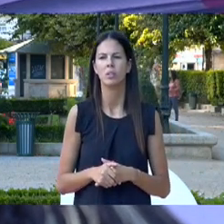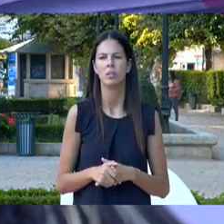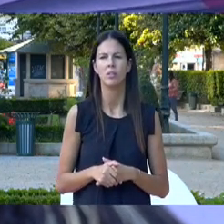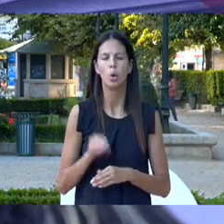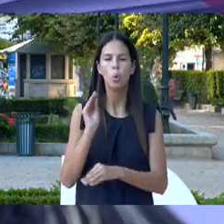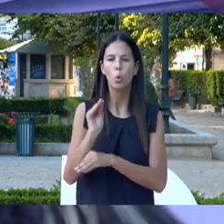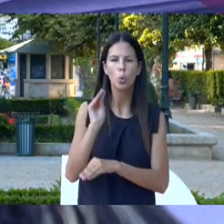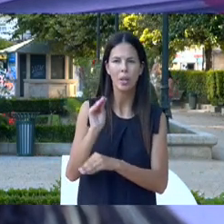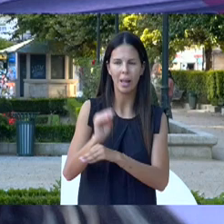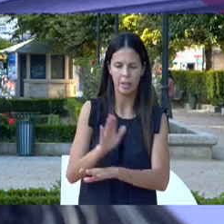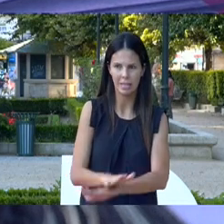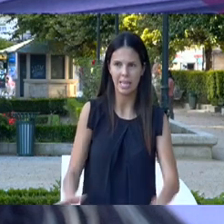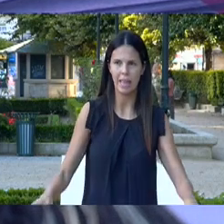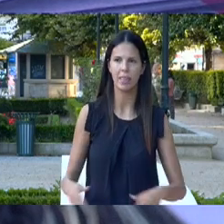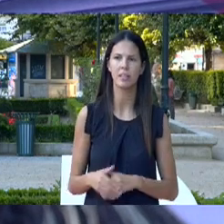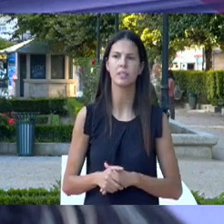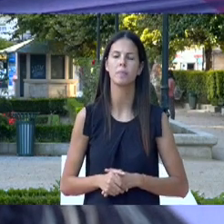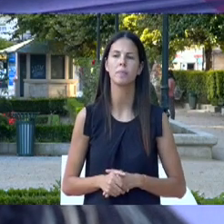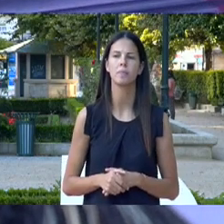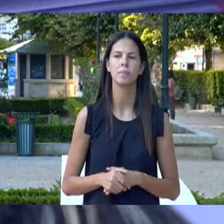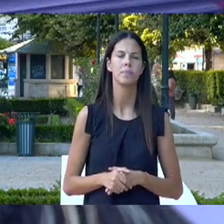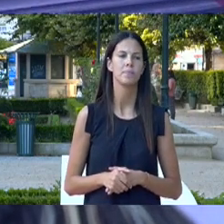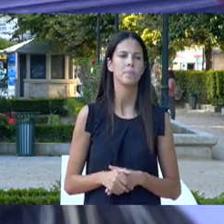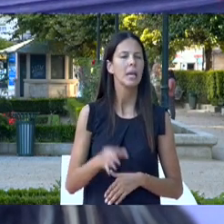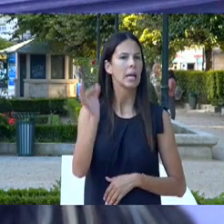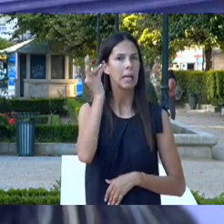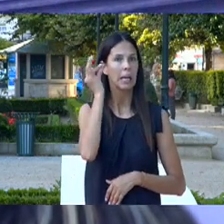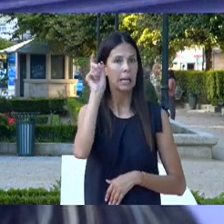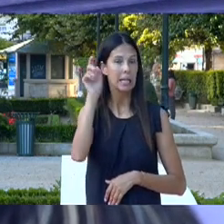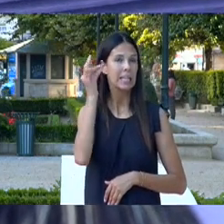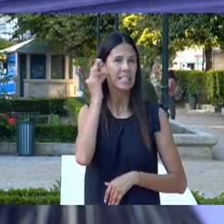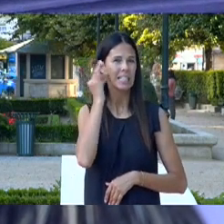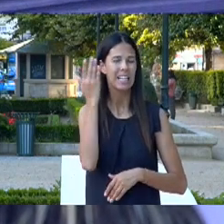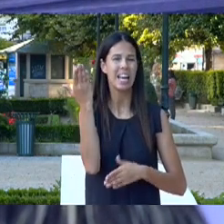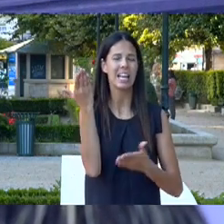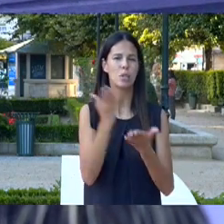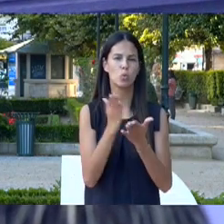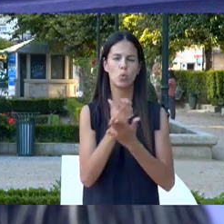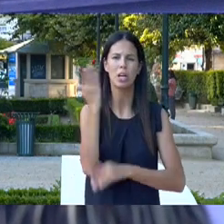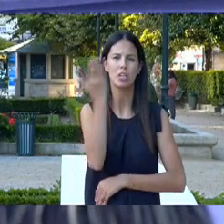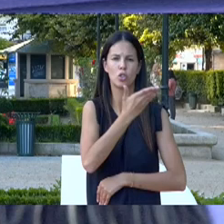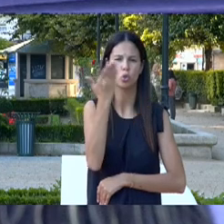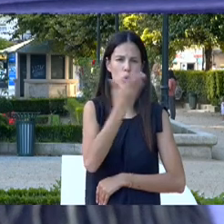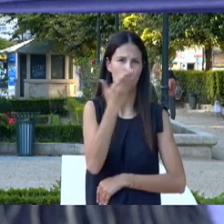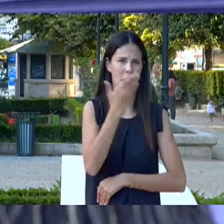das crianzas. Ela estuda na Escola Normal de Pontevedra, estuda